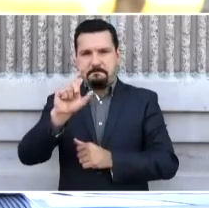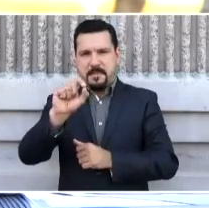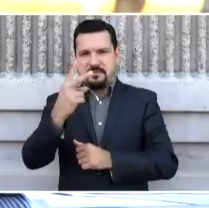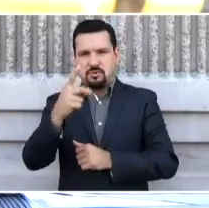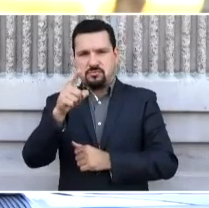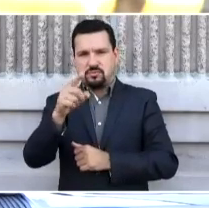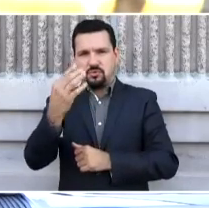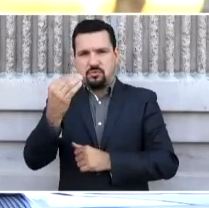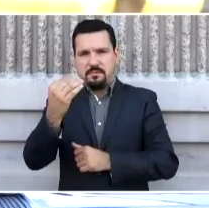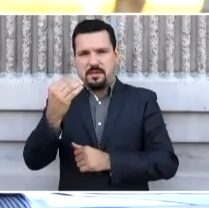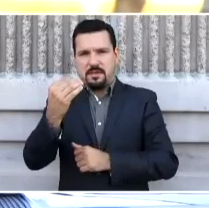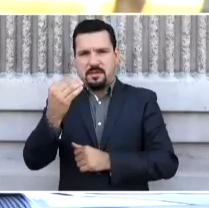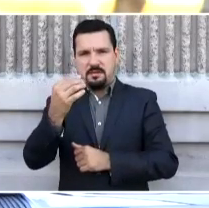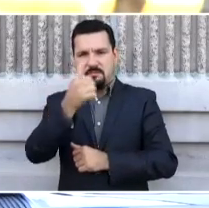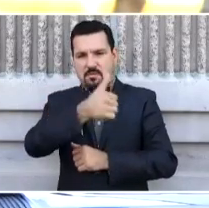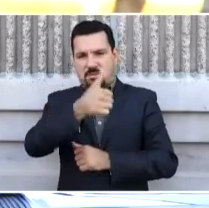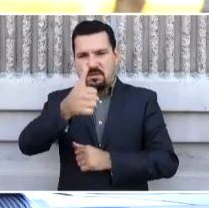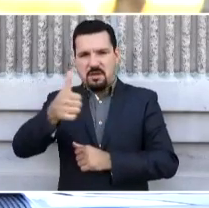22.9 por cada